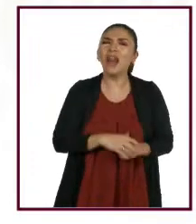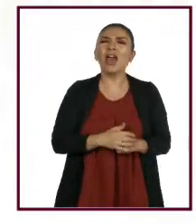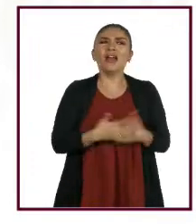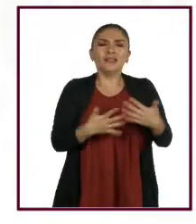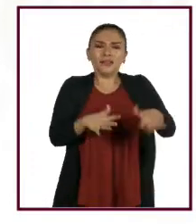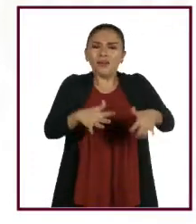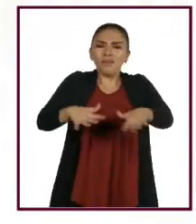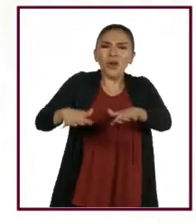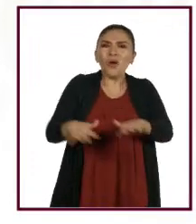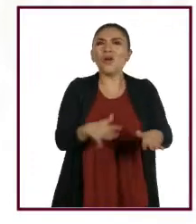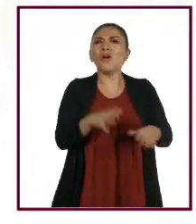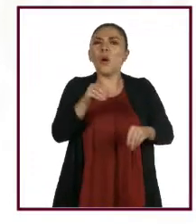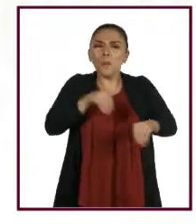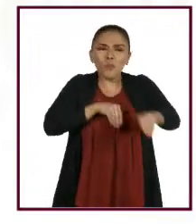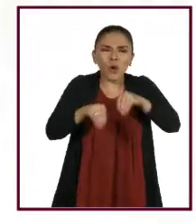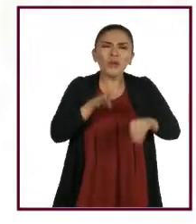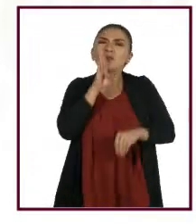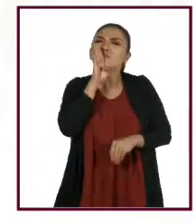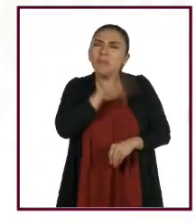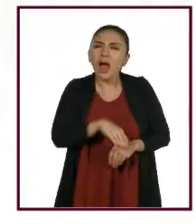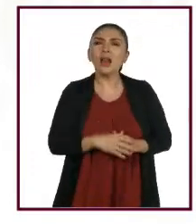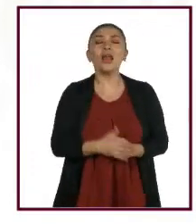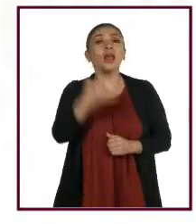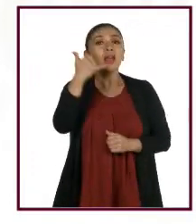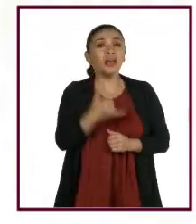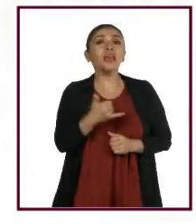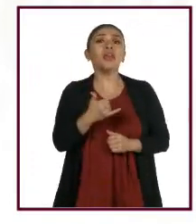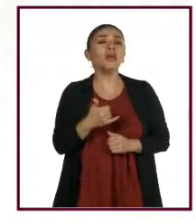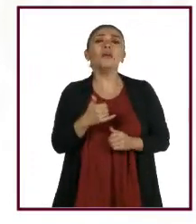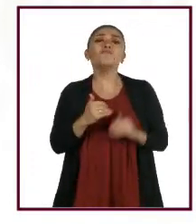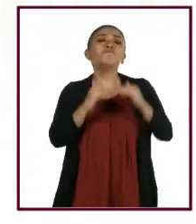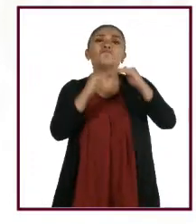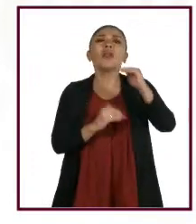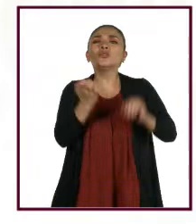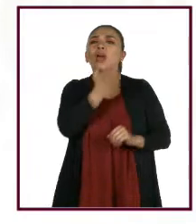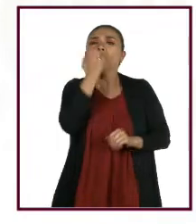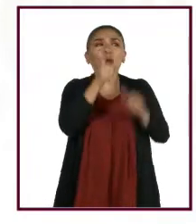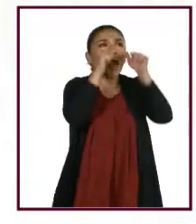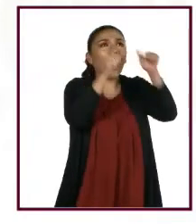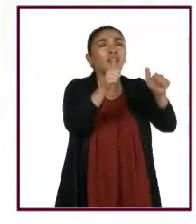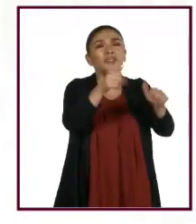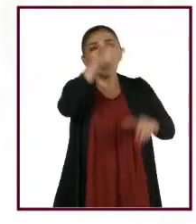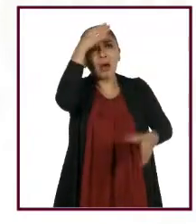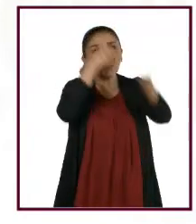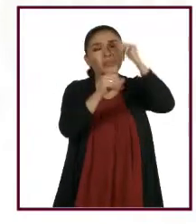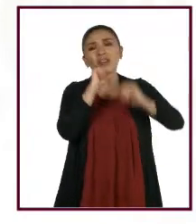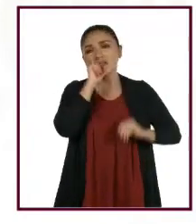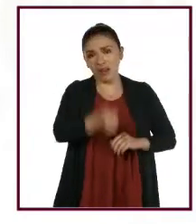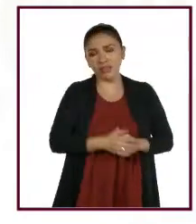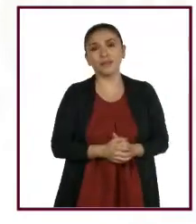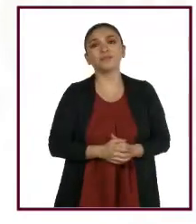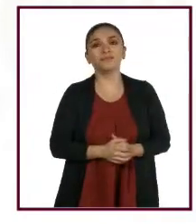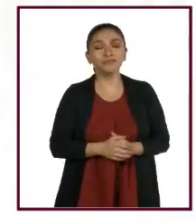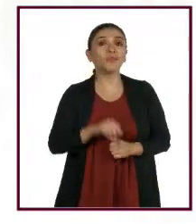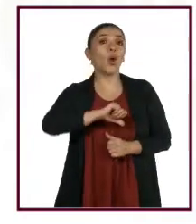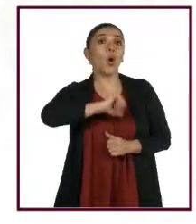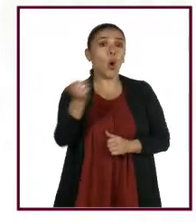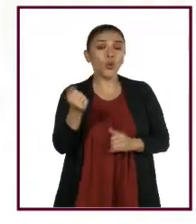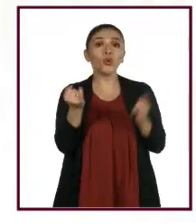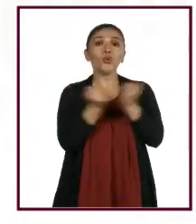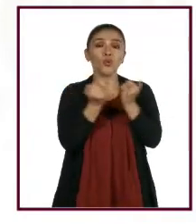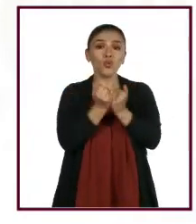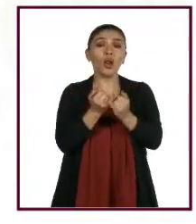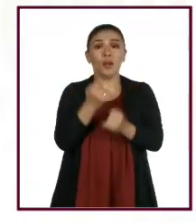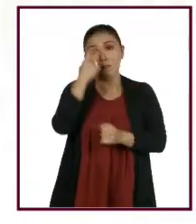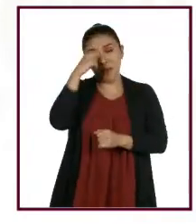otra alteración en el movimiento y sobre todo pues bajo rendimiento escolar. Algunos otros de esos efectos de